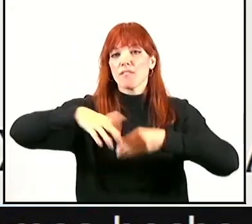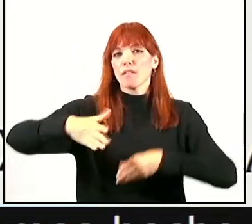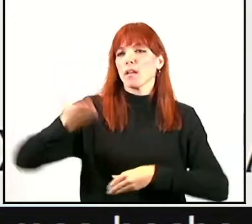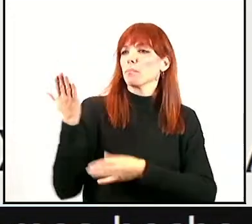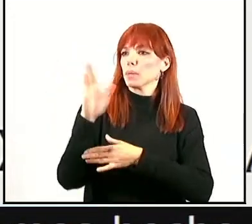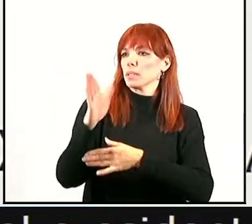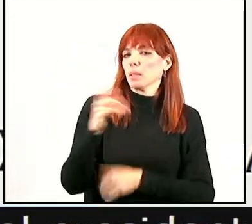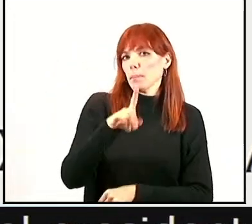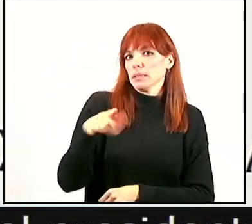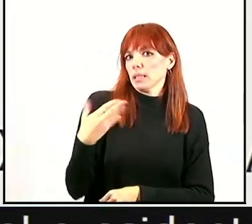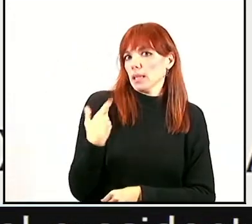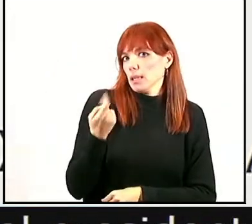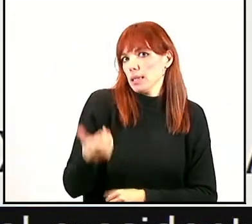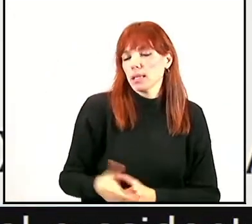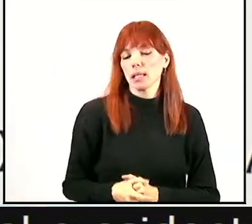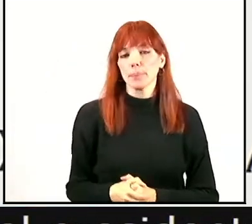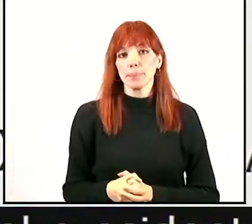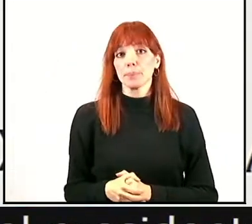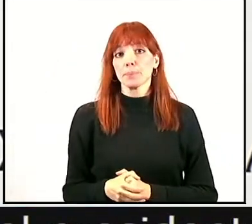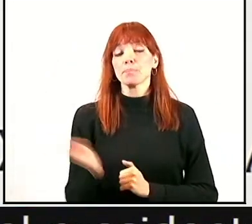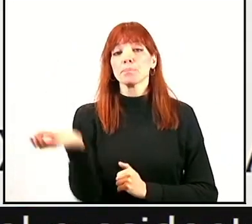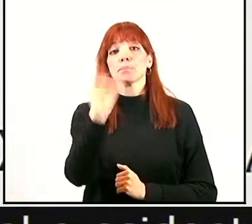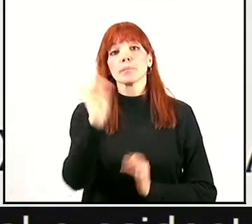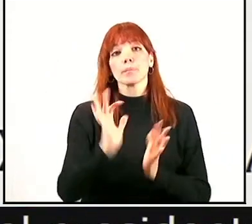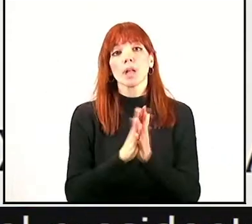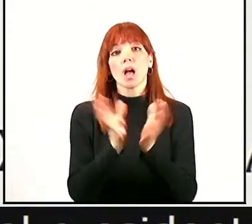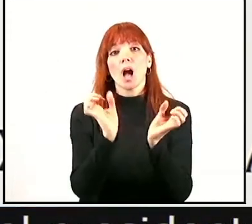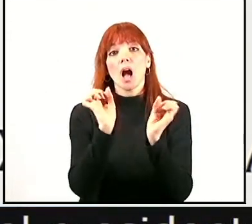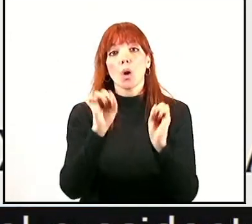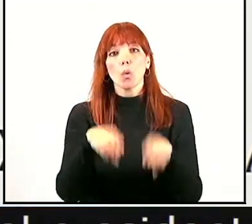varios meses. El establecer